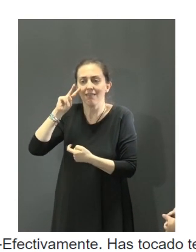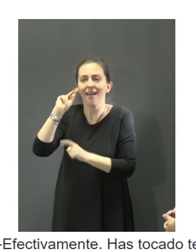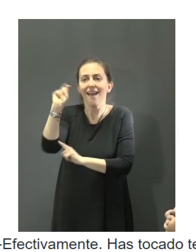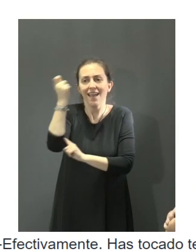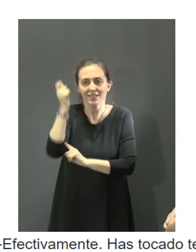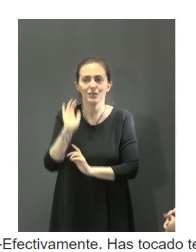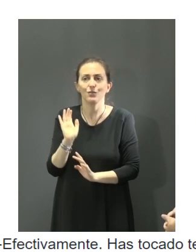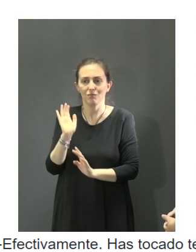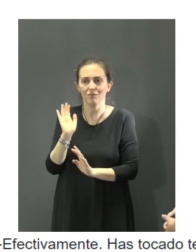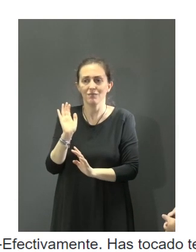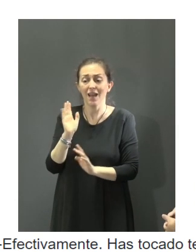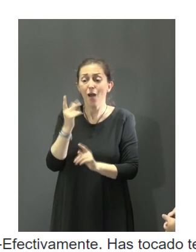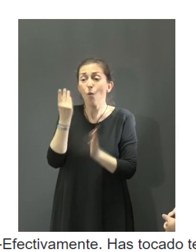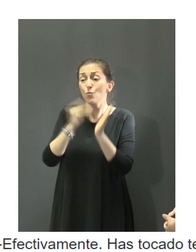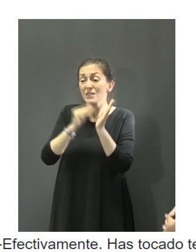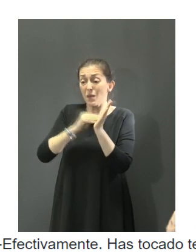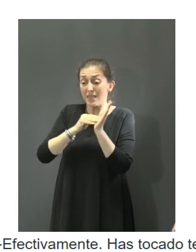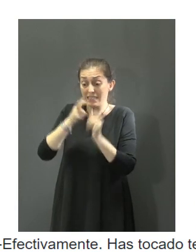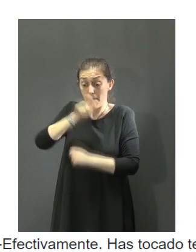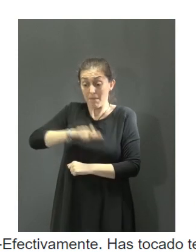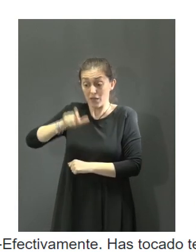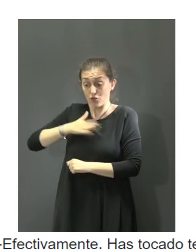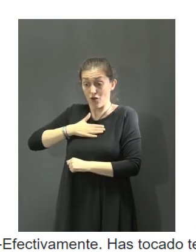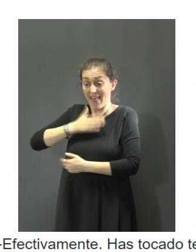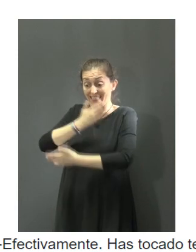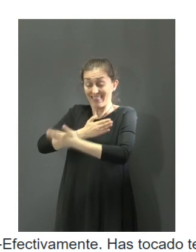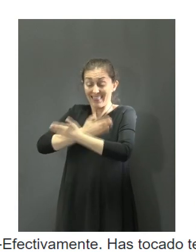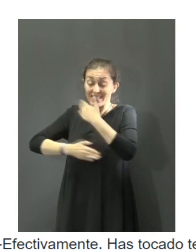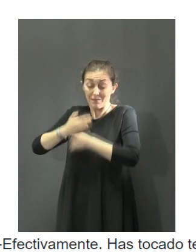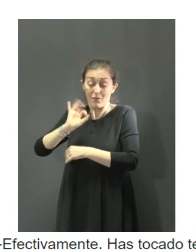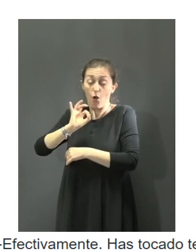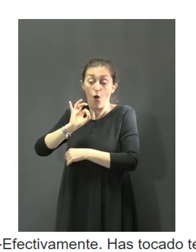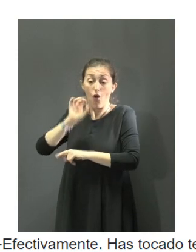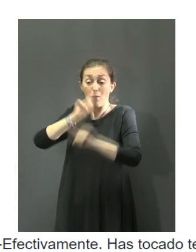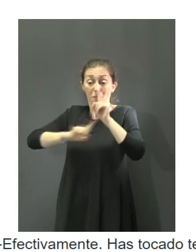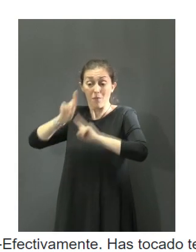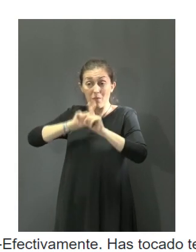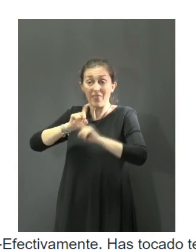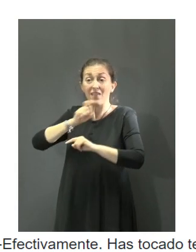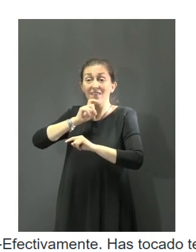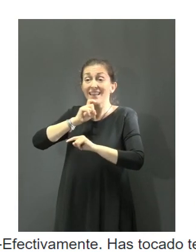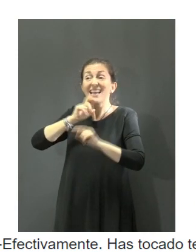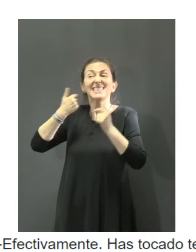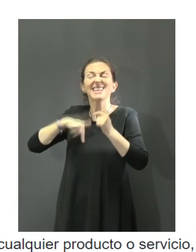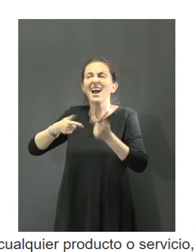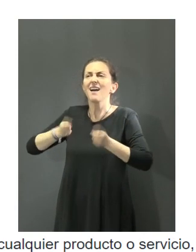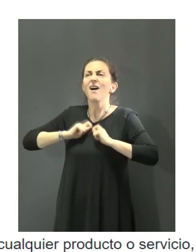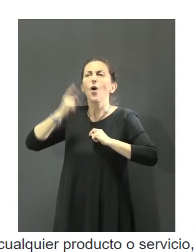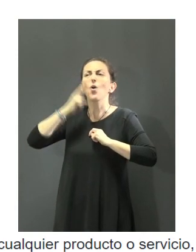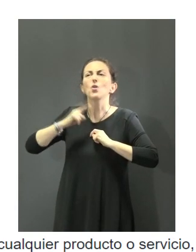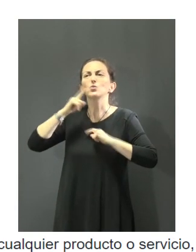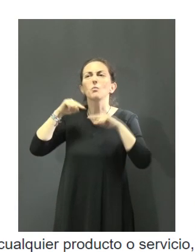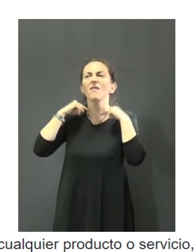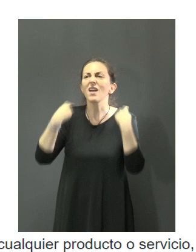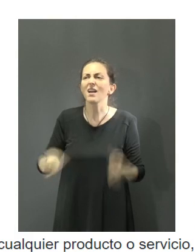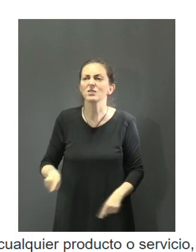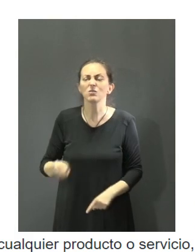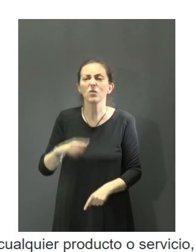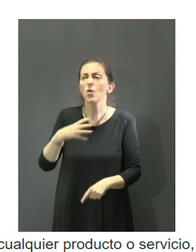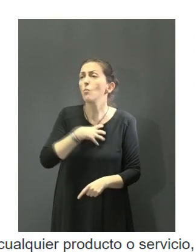éxito, especialmente a veces las personas que tienen algún tipo de dificultad están muy acostumbradas al fracaso, a no puedo hacer